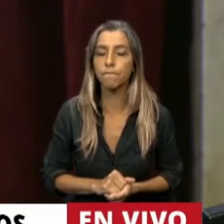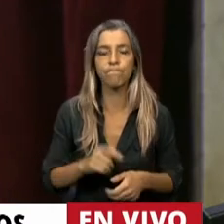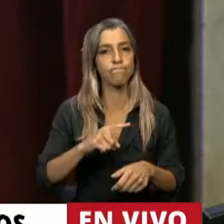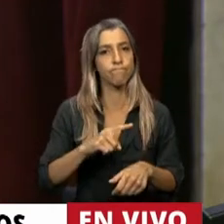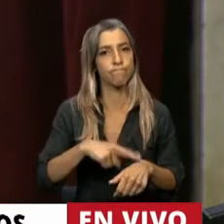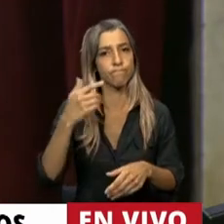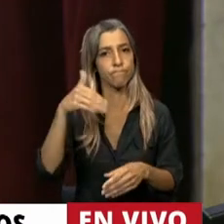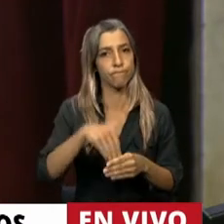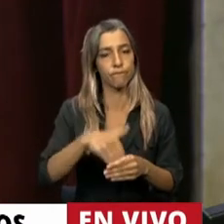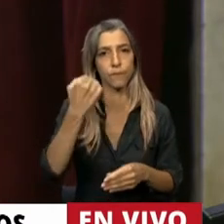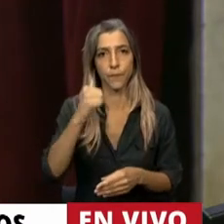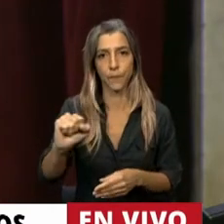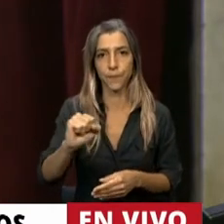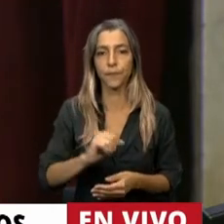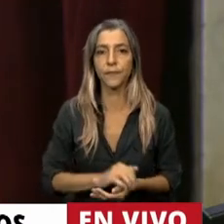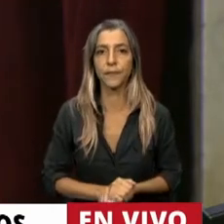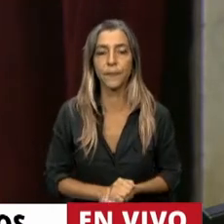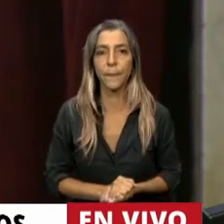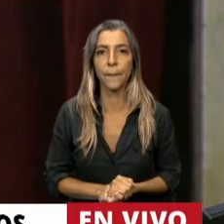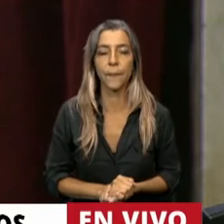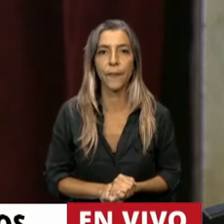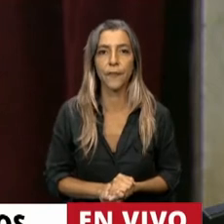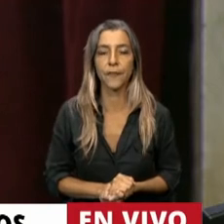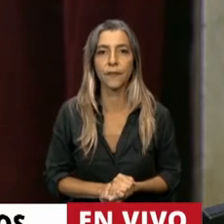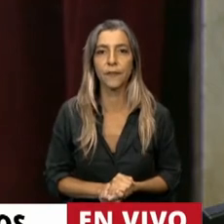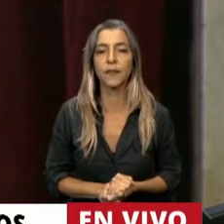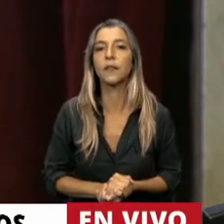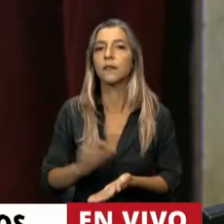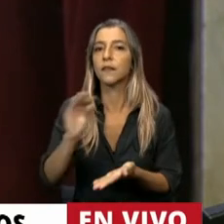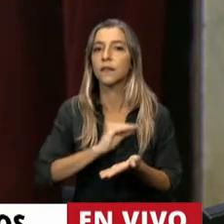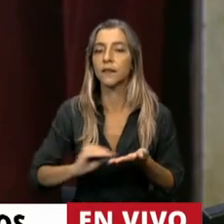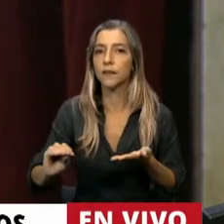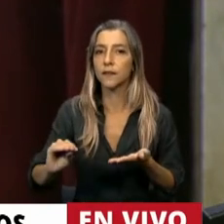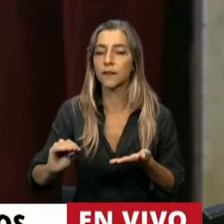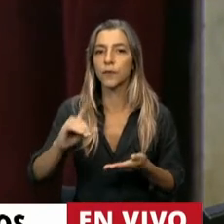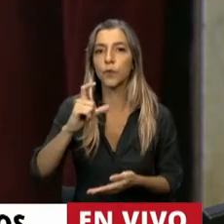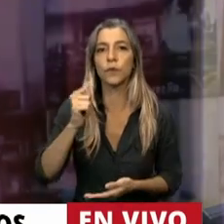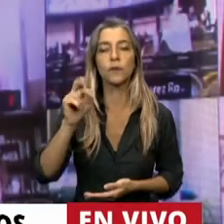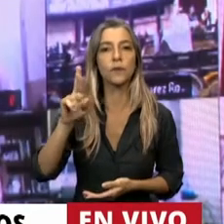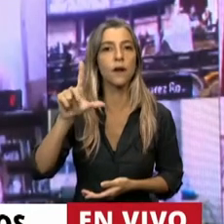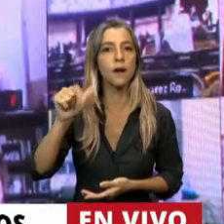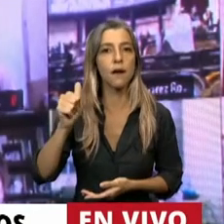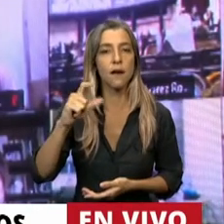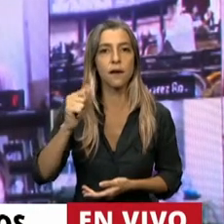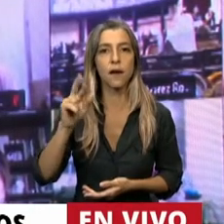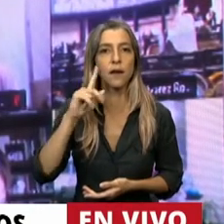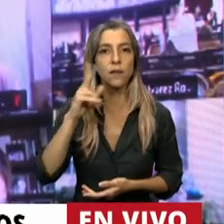ausente a la hora de votar diputada karla carrillo